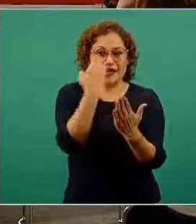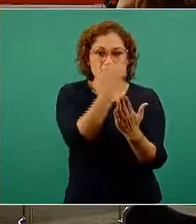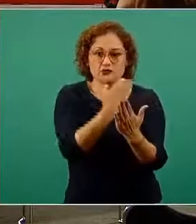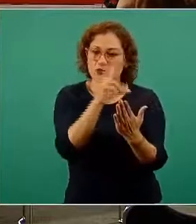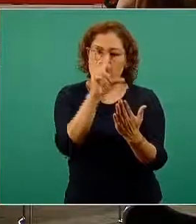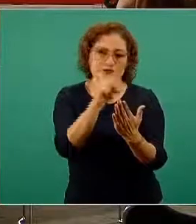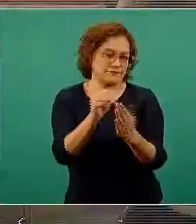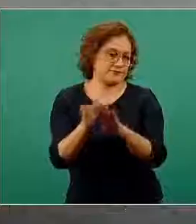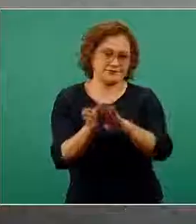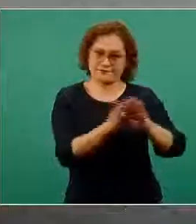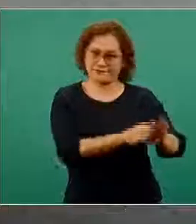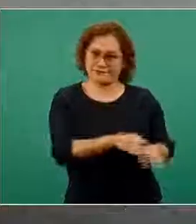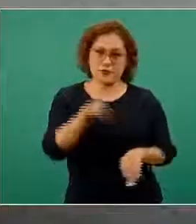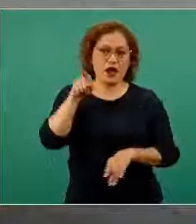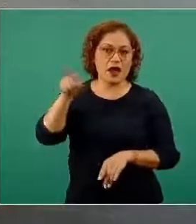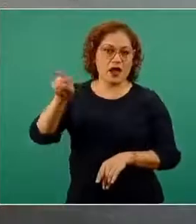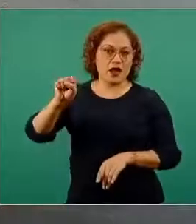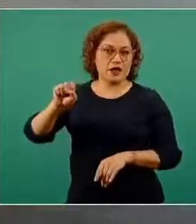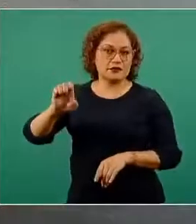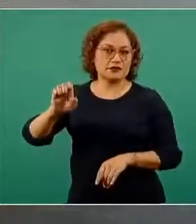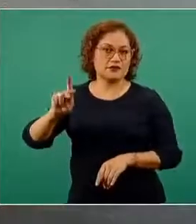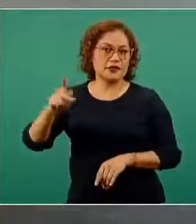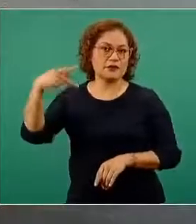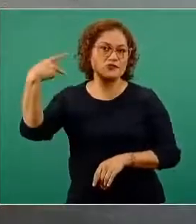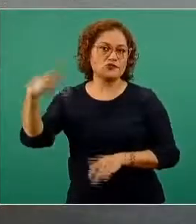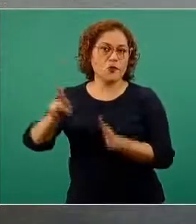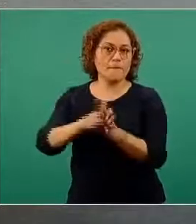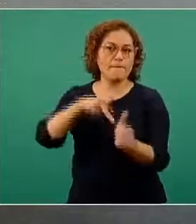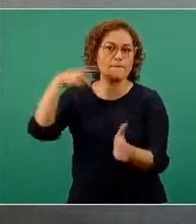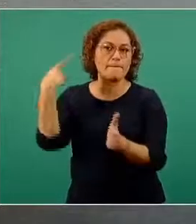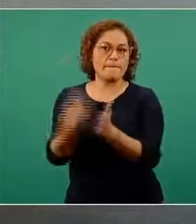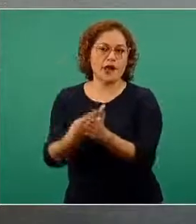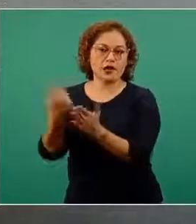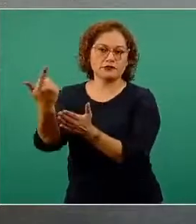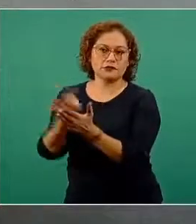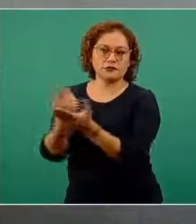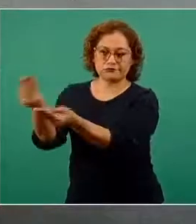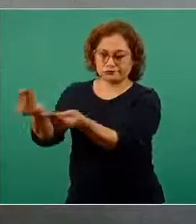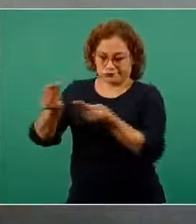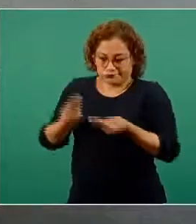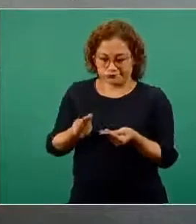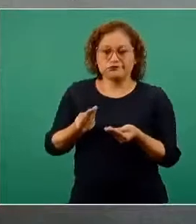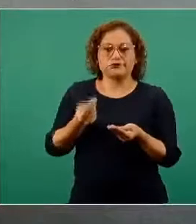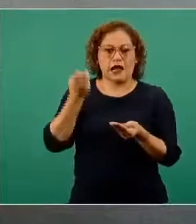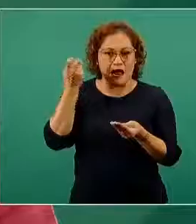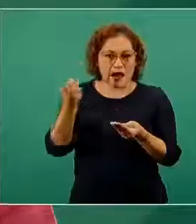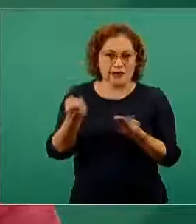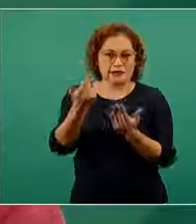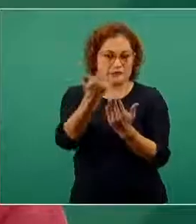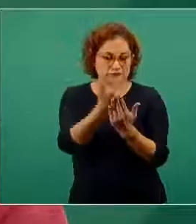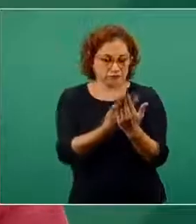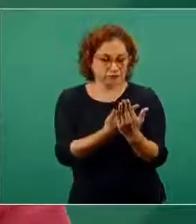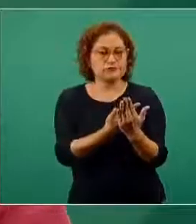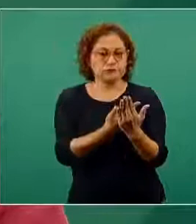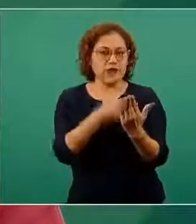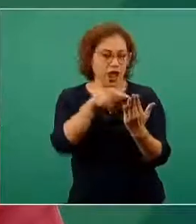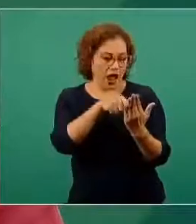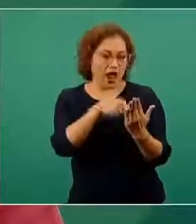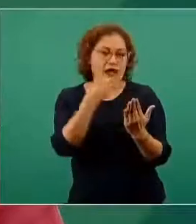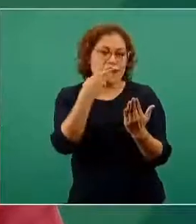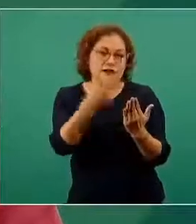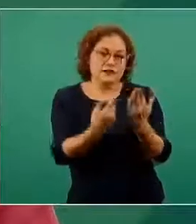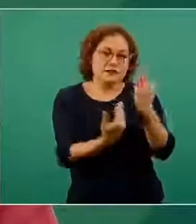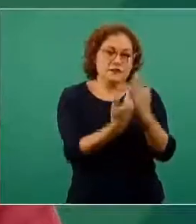puede ocurrir que una persona ocupa 2 plazas laborales referidas a los 2 distintos turnos. Última